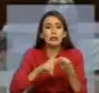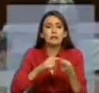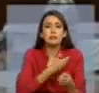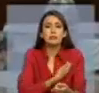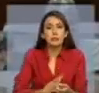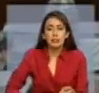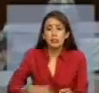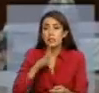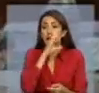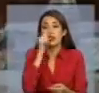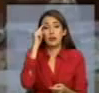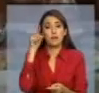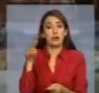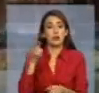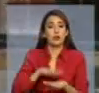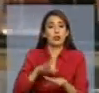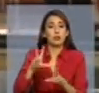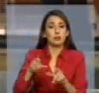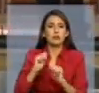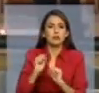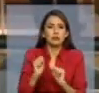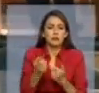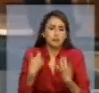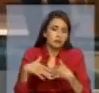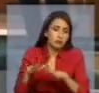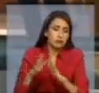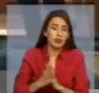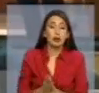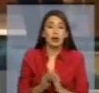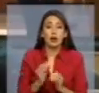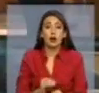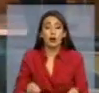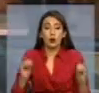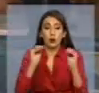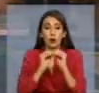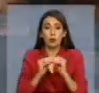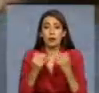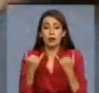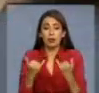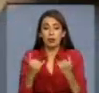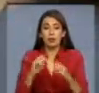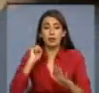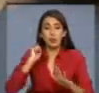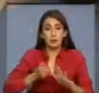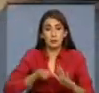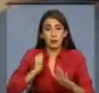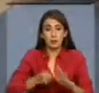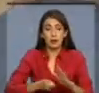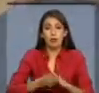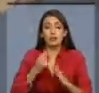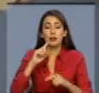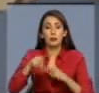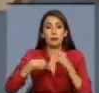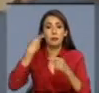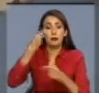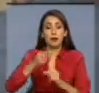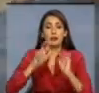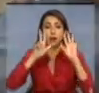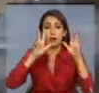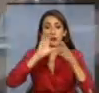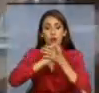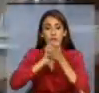procesos mencionados, el de asociación ilícita es el más avanzado, puesto que se convocó a la audiencia preparatoria de juicio para el próximo 8 de